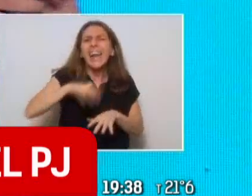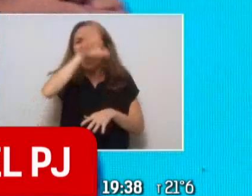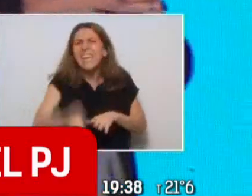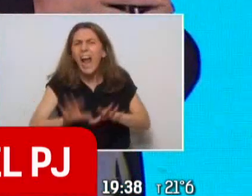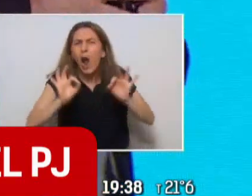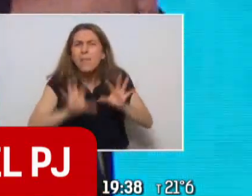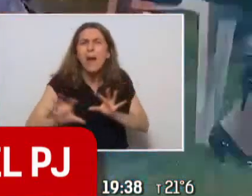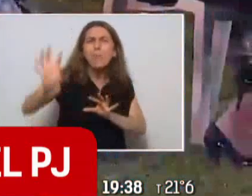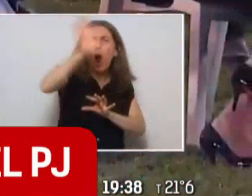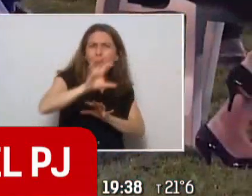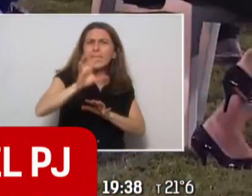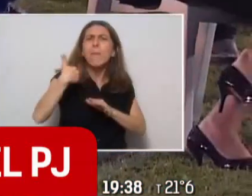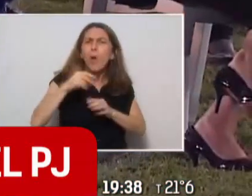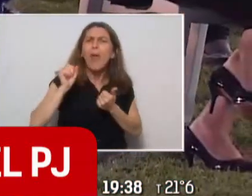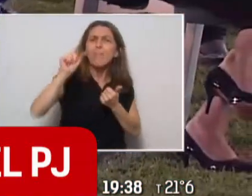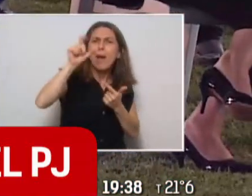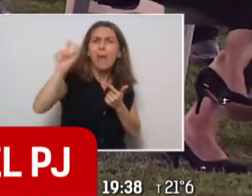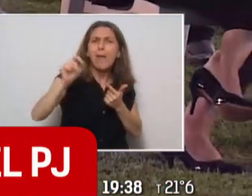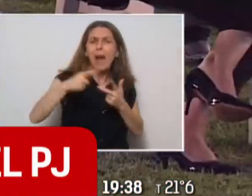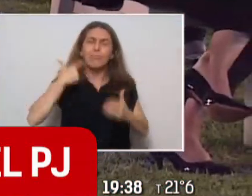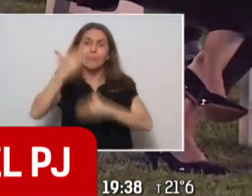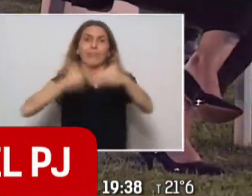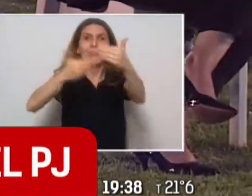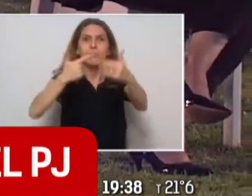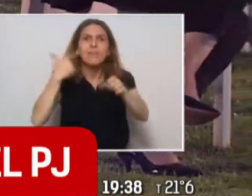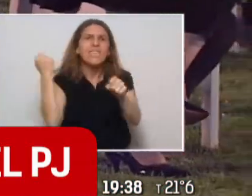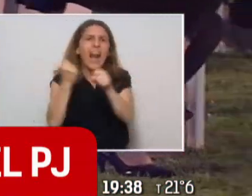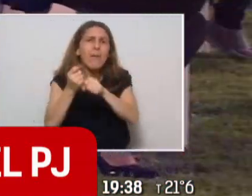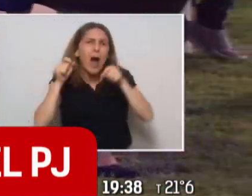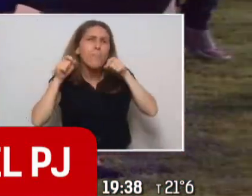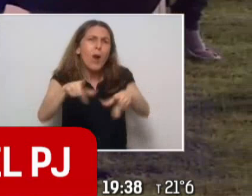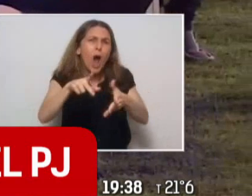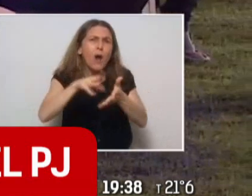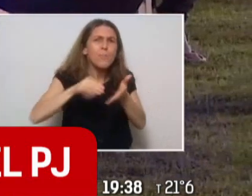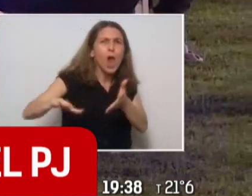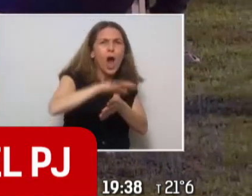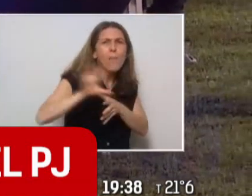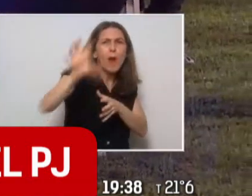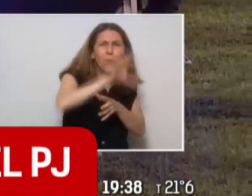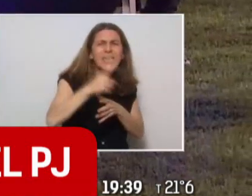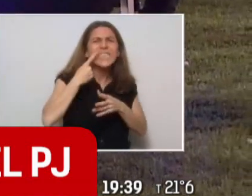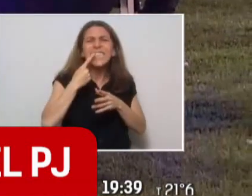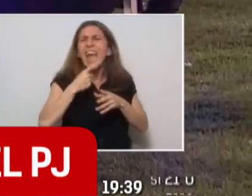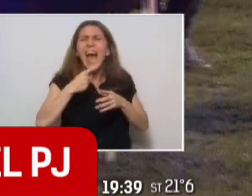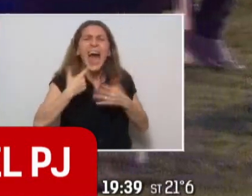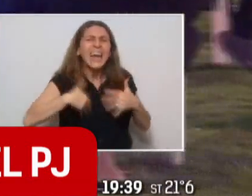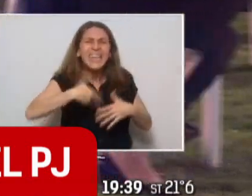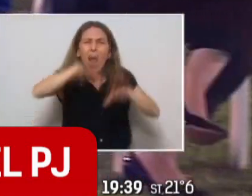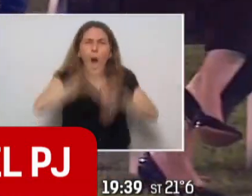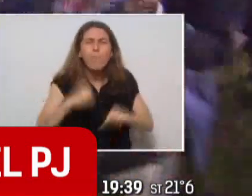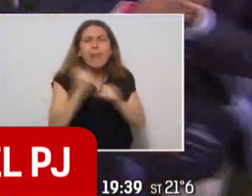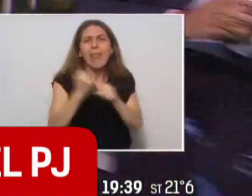país pueda desarrollarse con trabajo genuino para cada habitante en cada rincón de la